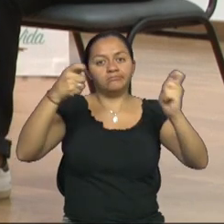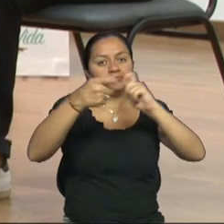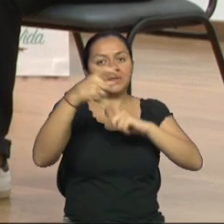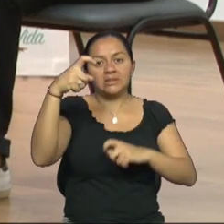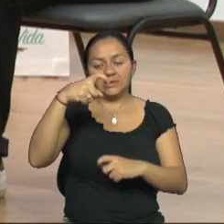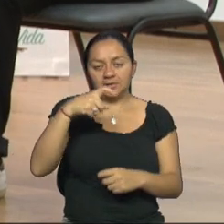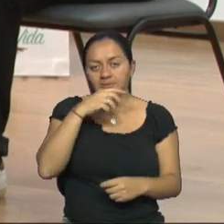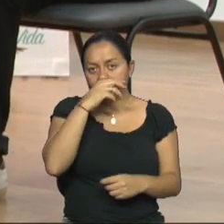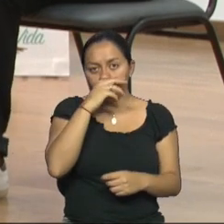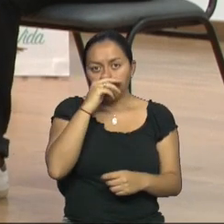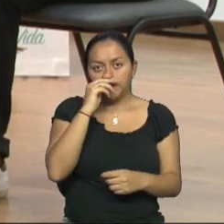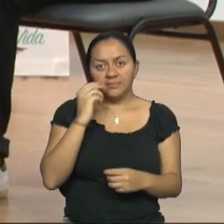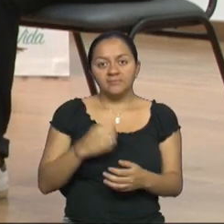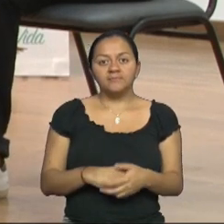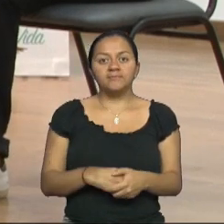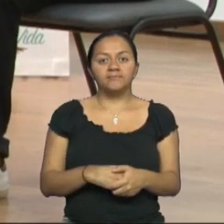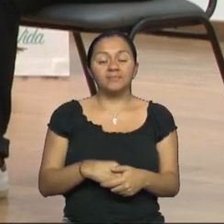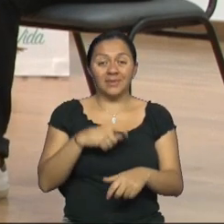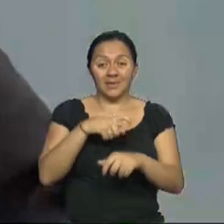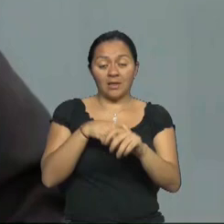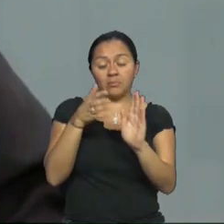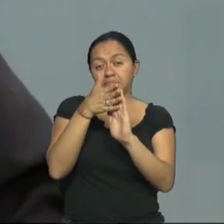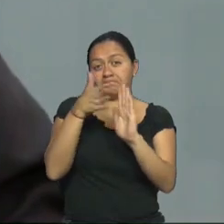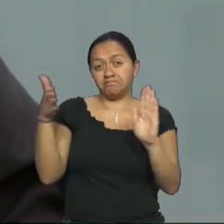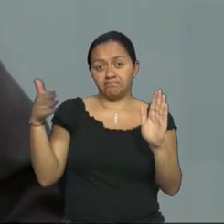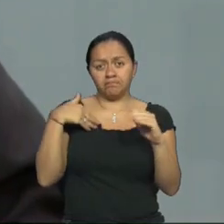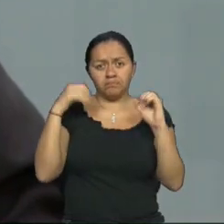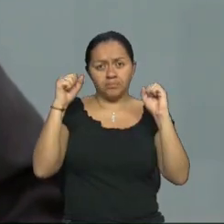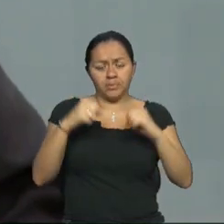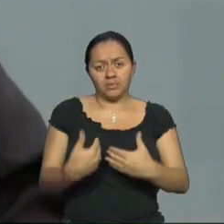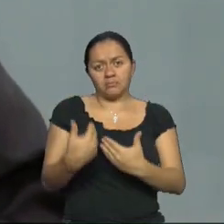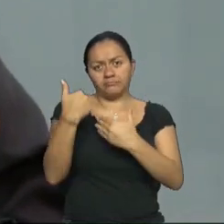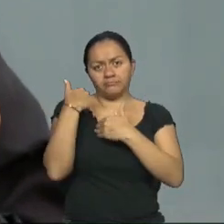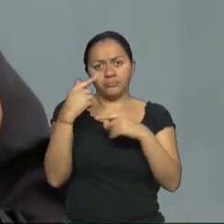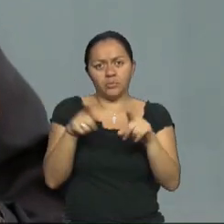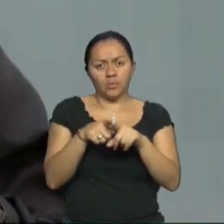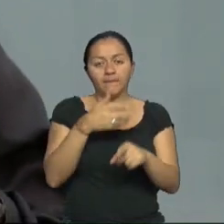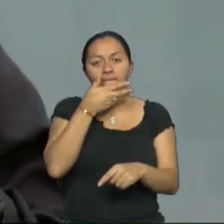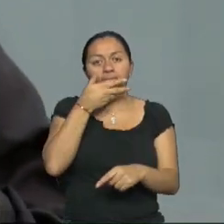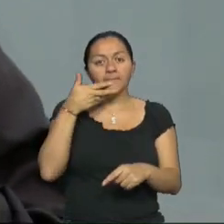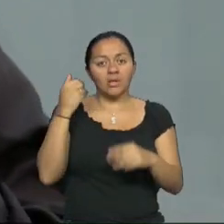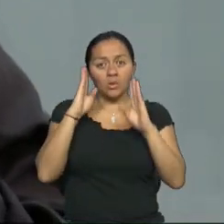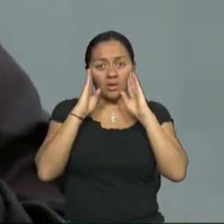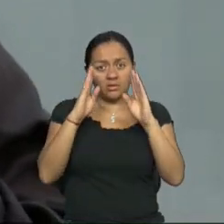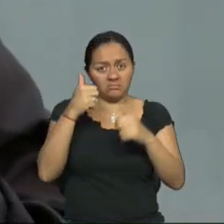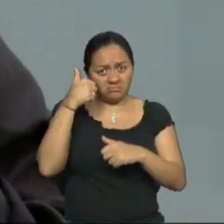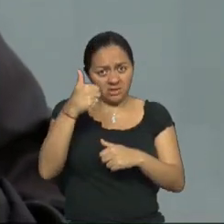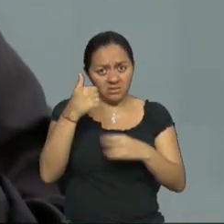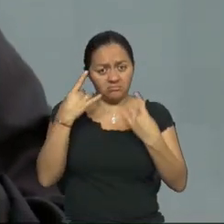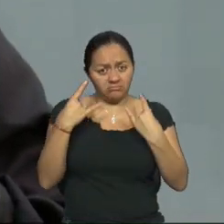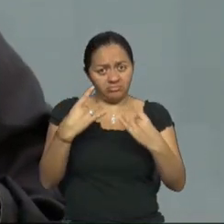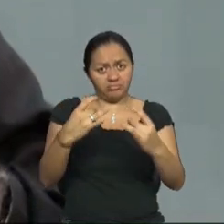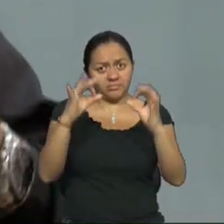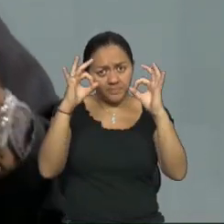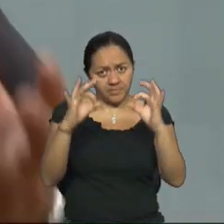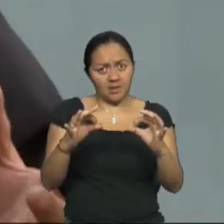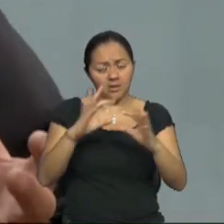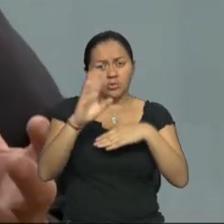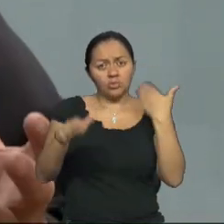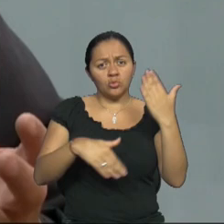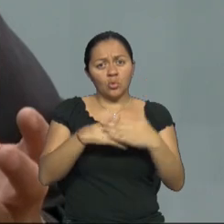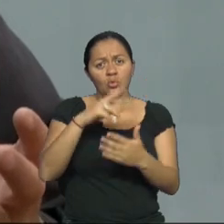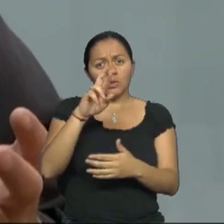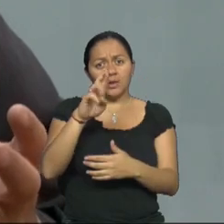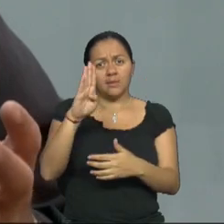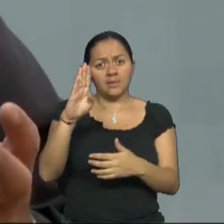sentido. ¿Este periodo les ha permitido tener una mejor atención efectiva uh-huh. hacia la